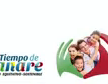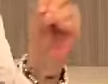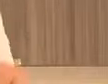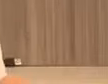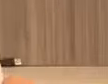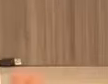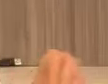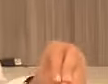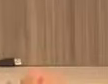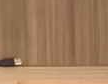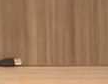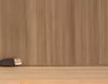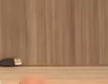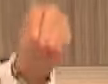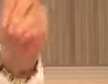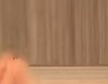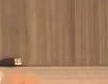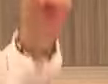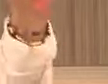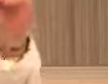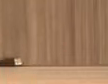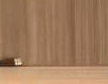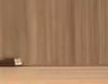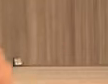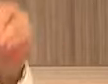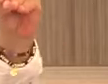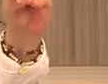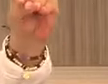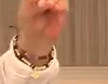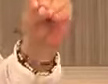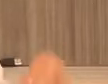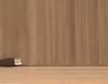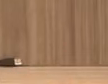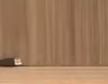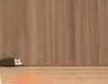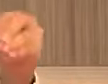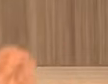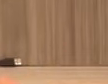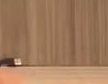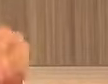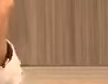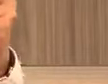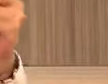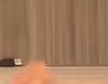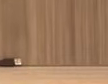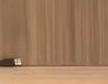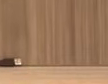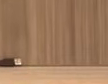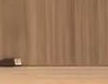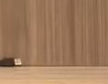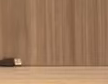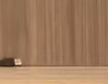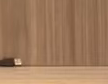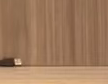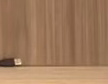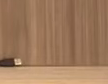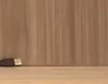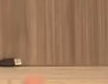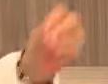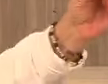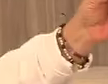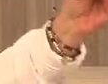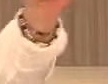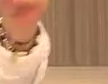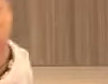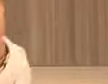gestantes que tenemos en este momento tienen un diagnóstico, tienen un examen ya hecho de VIH, ¿sí? Ya